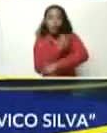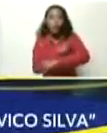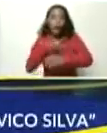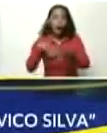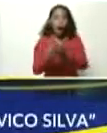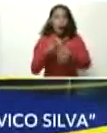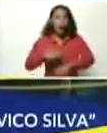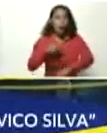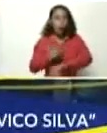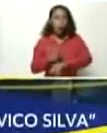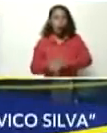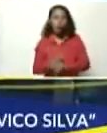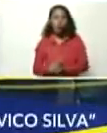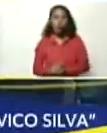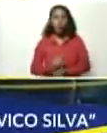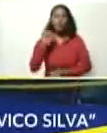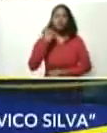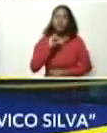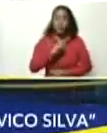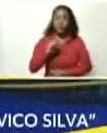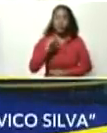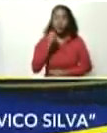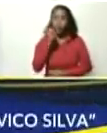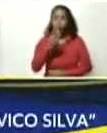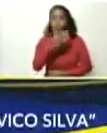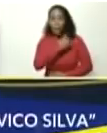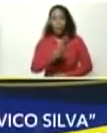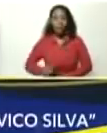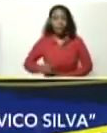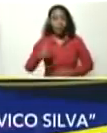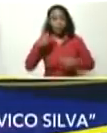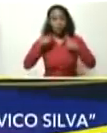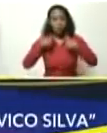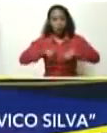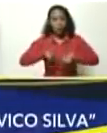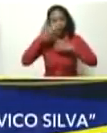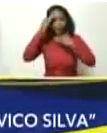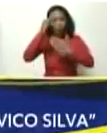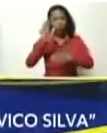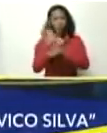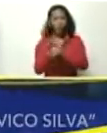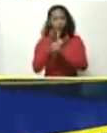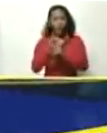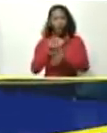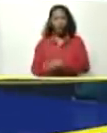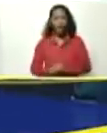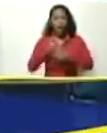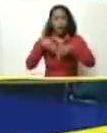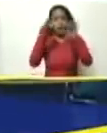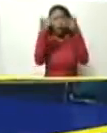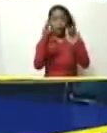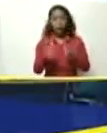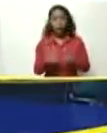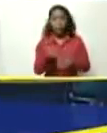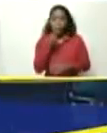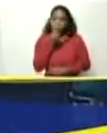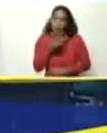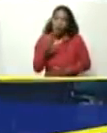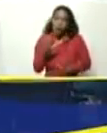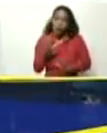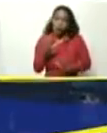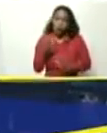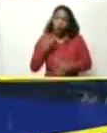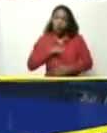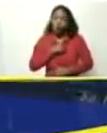momento, Nahum. Sí, bueno, mi presidente, acá saludarlo con mucho cariño en estas Navidades. Bueno,